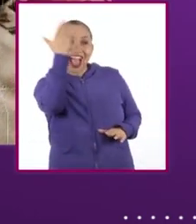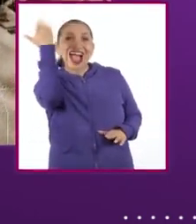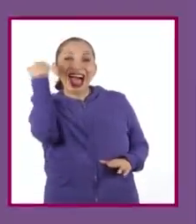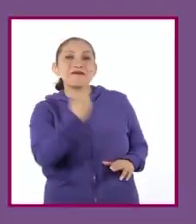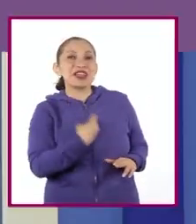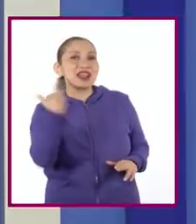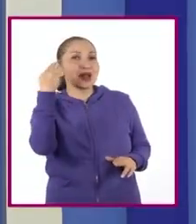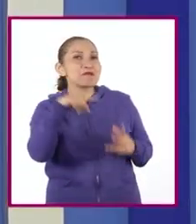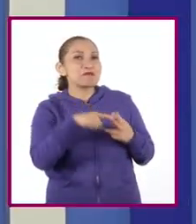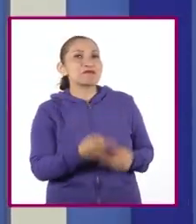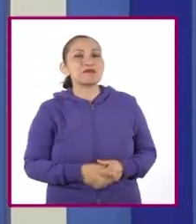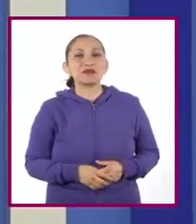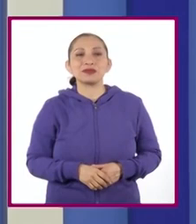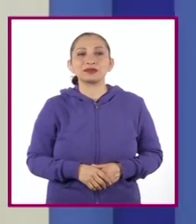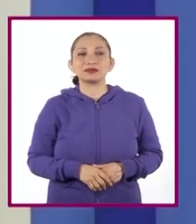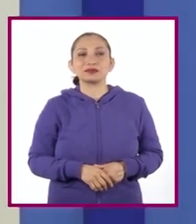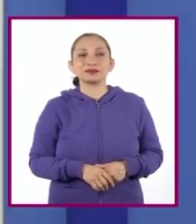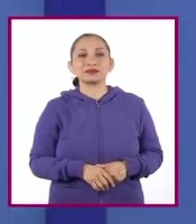virreinal?